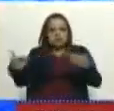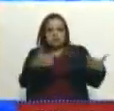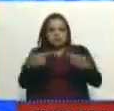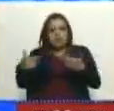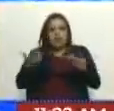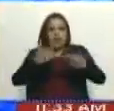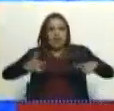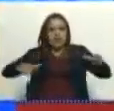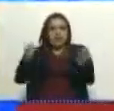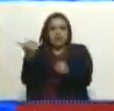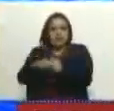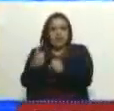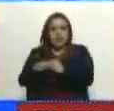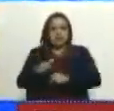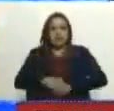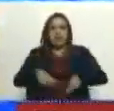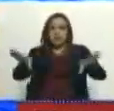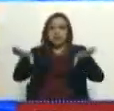A asumir